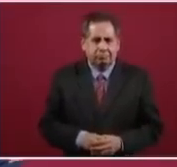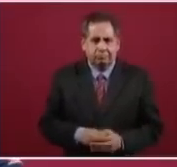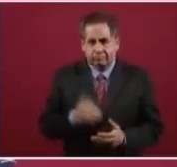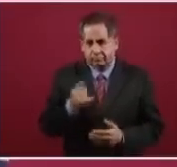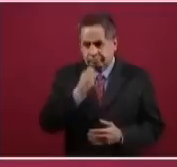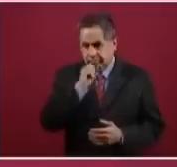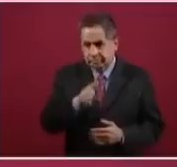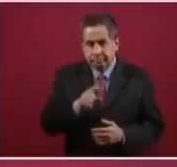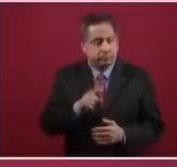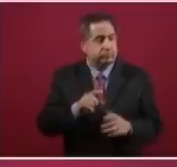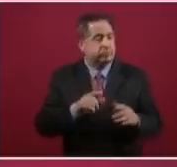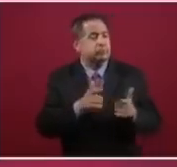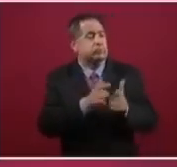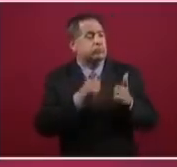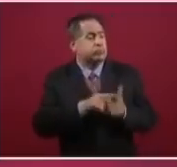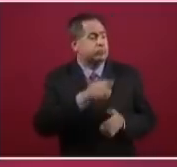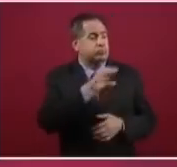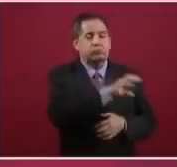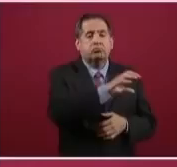y en los sectores